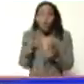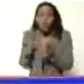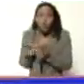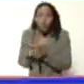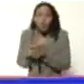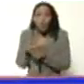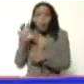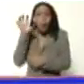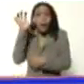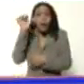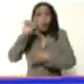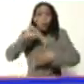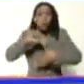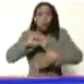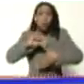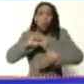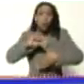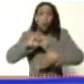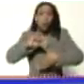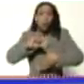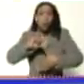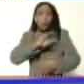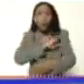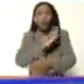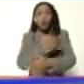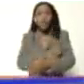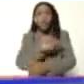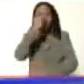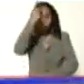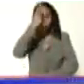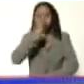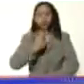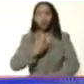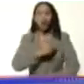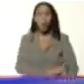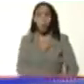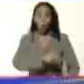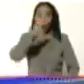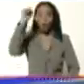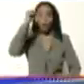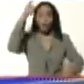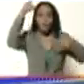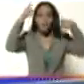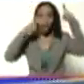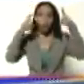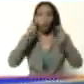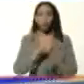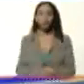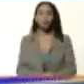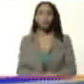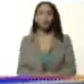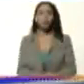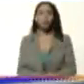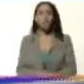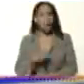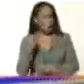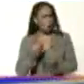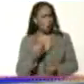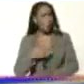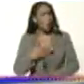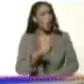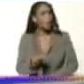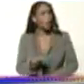país suramericano que es potencia moral por Bolívar y por Chávez como podemos